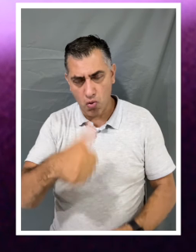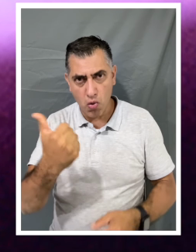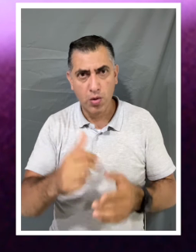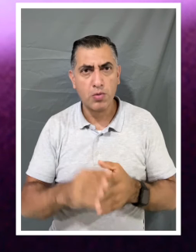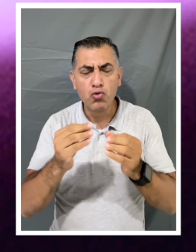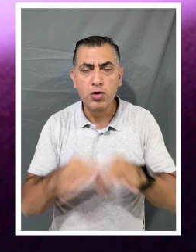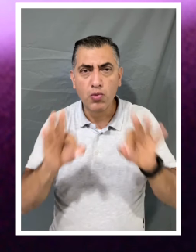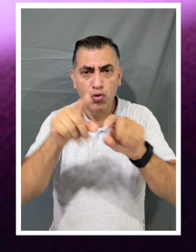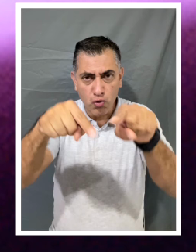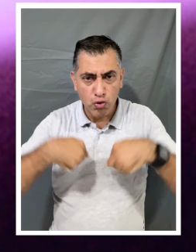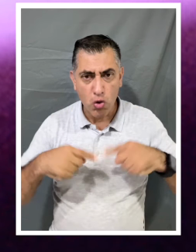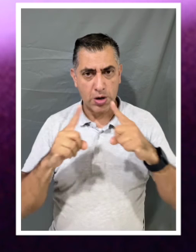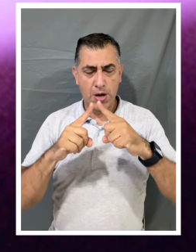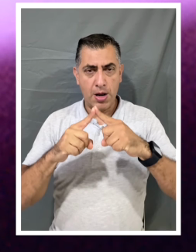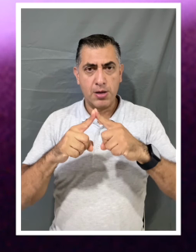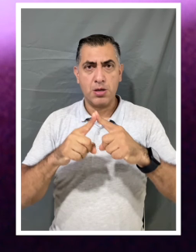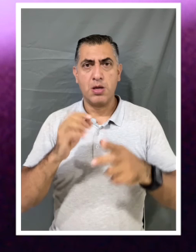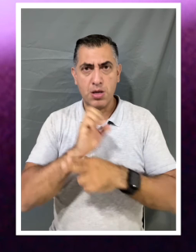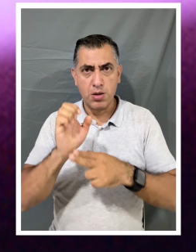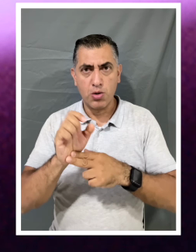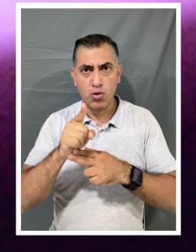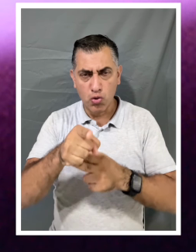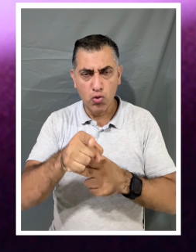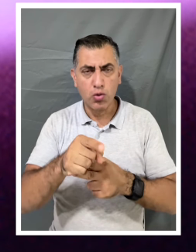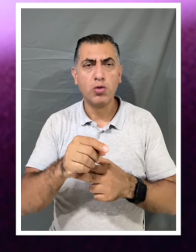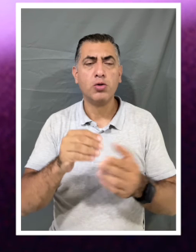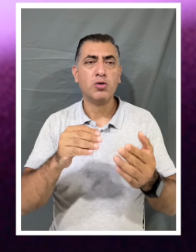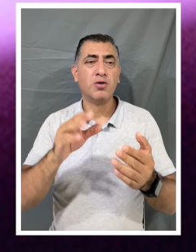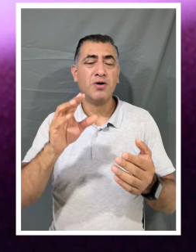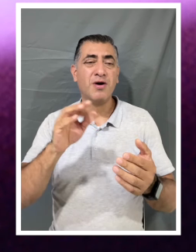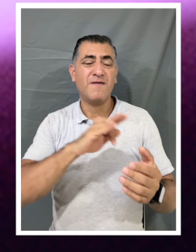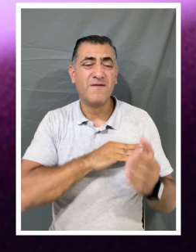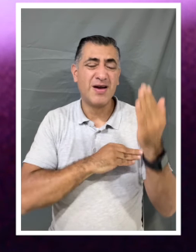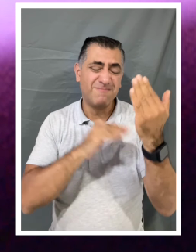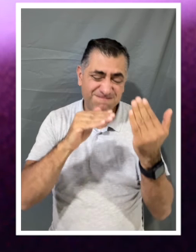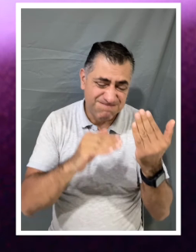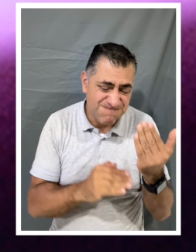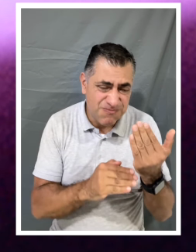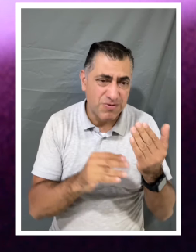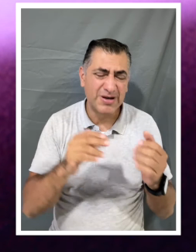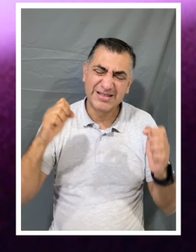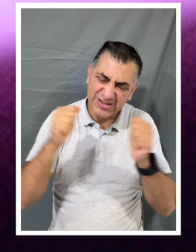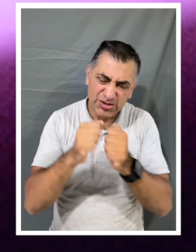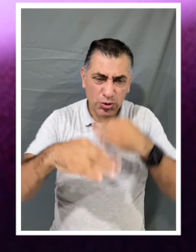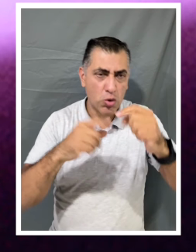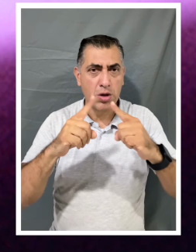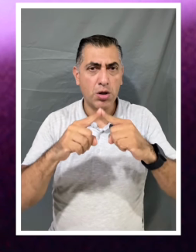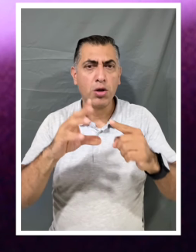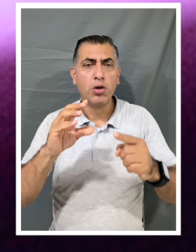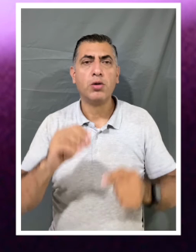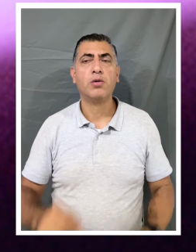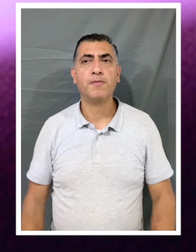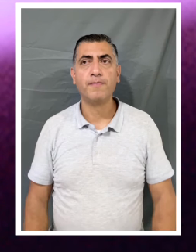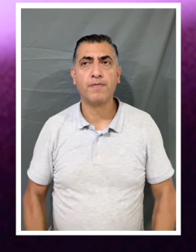algo importante Tú y yo somos la iglesia es decir que si tú eres inmaduro afectas a toda la iglesia no nada más a ti por